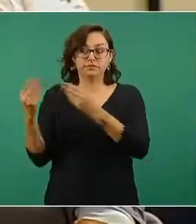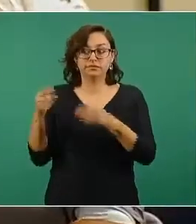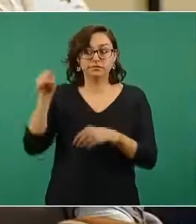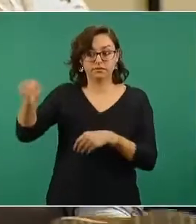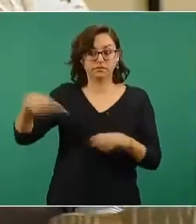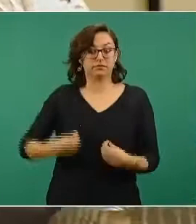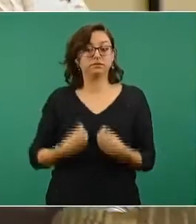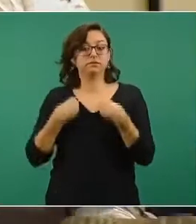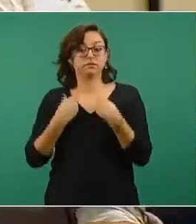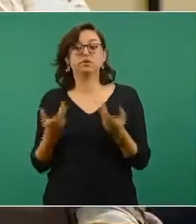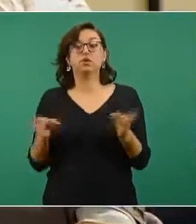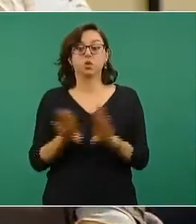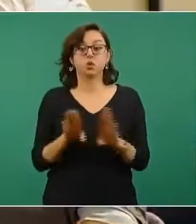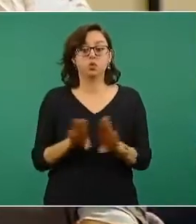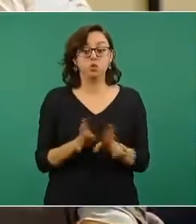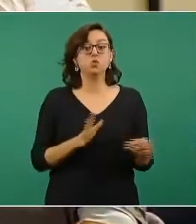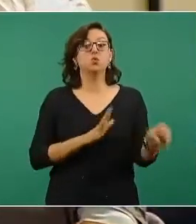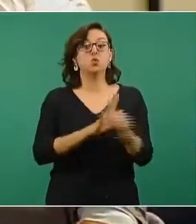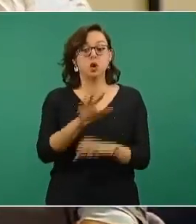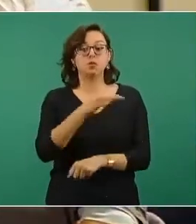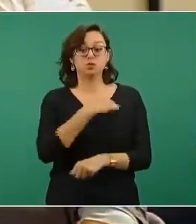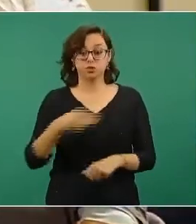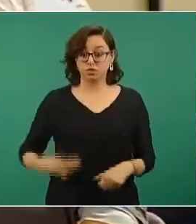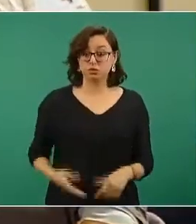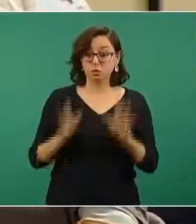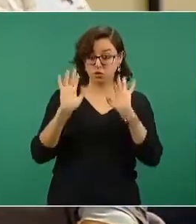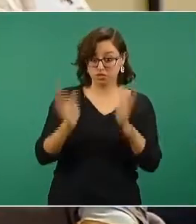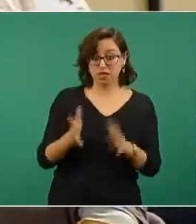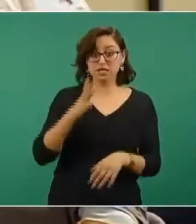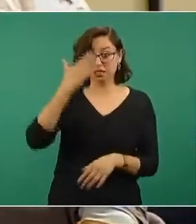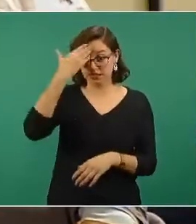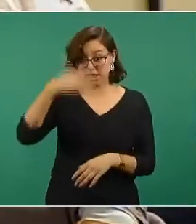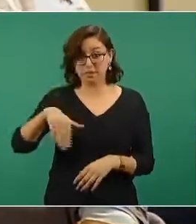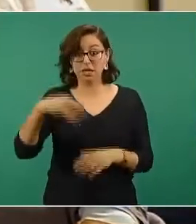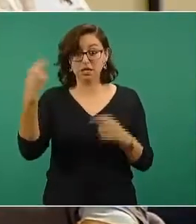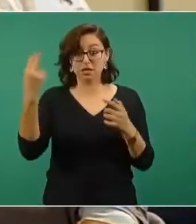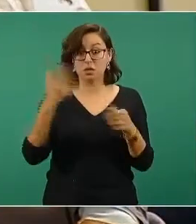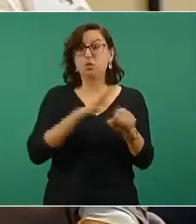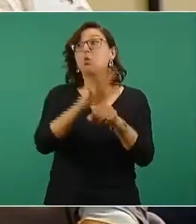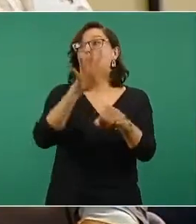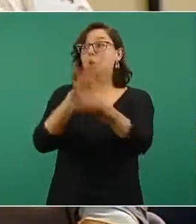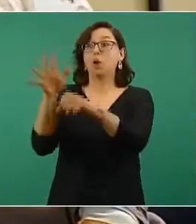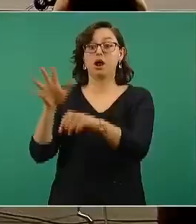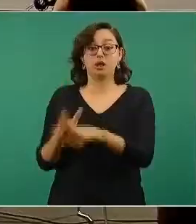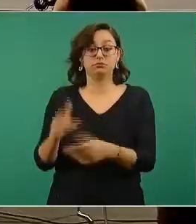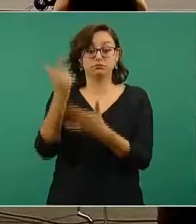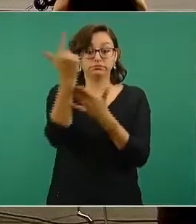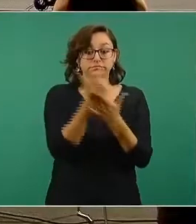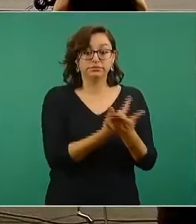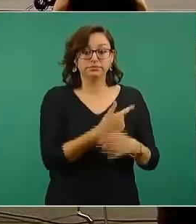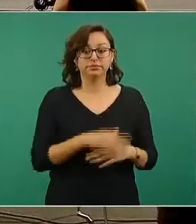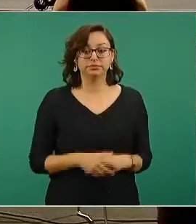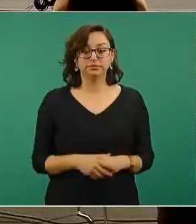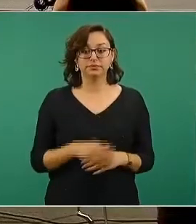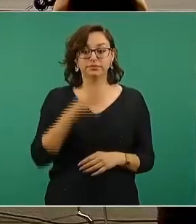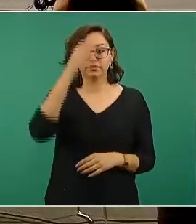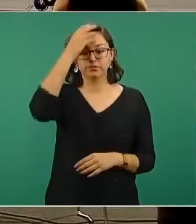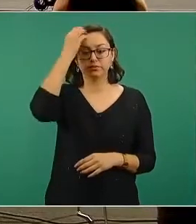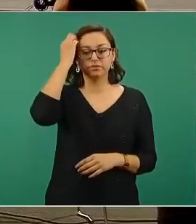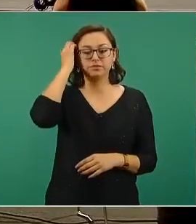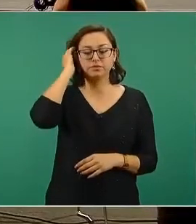pueden adelantar ya cuáles van a ser las primeras alcaldías que van a recibir estas nuevas vacunas. Gracias,